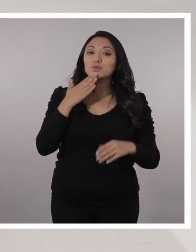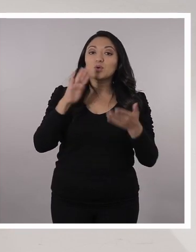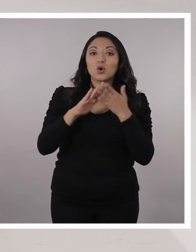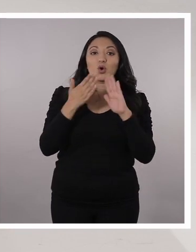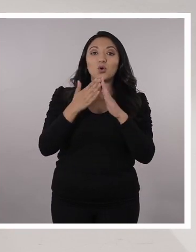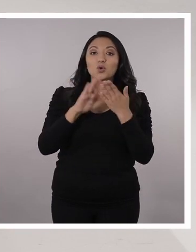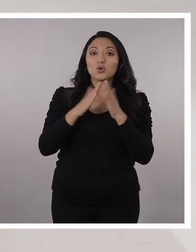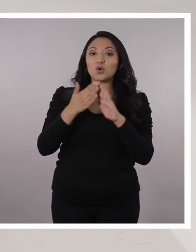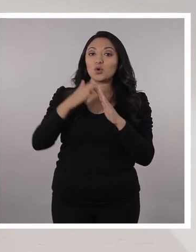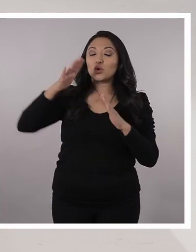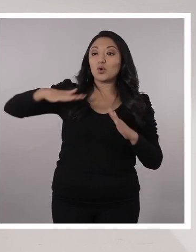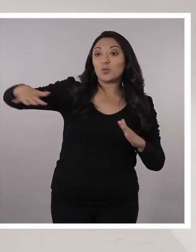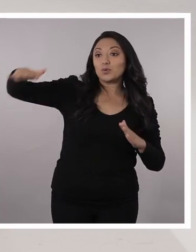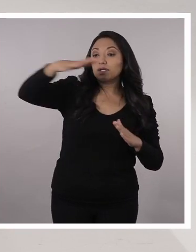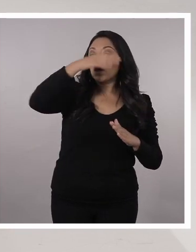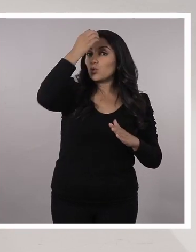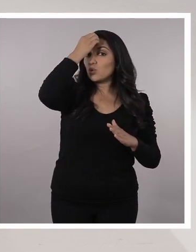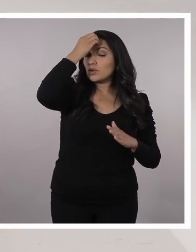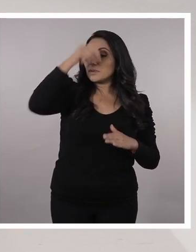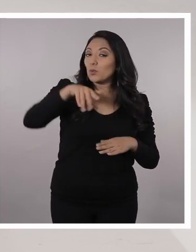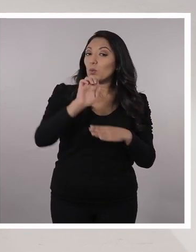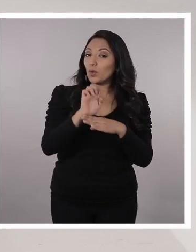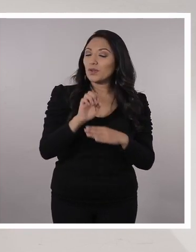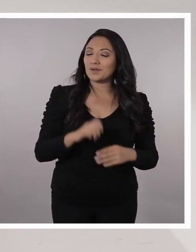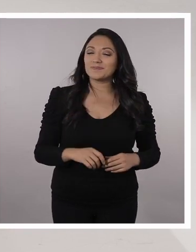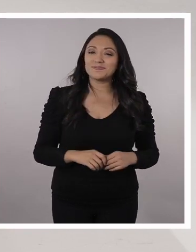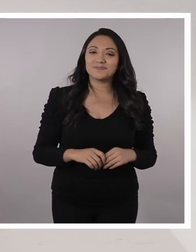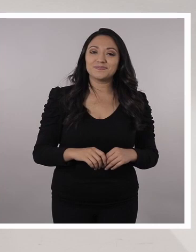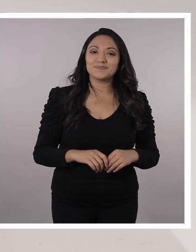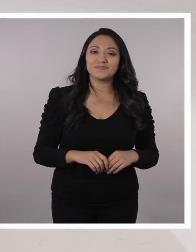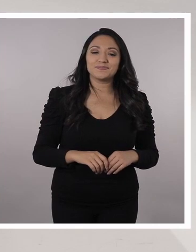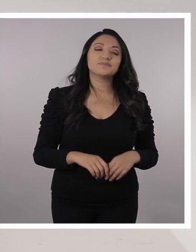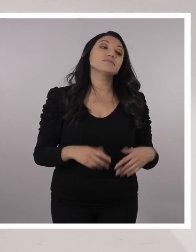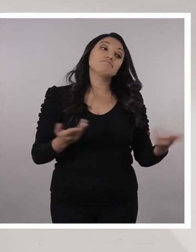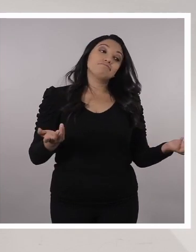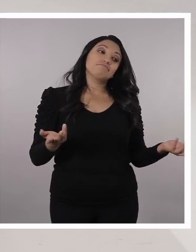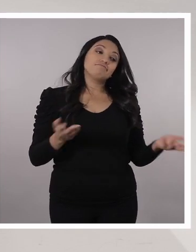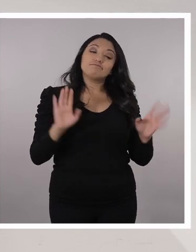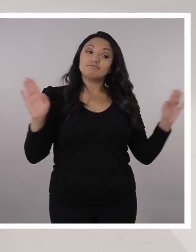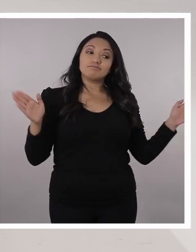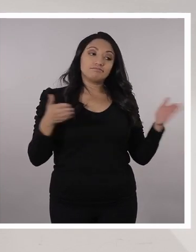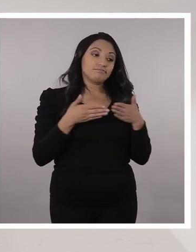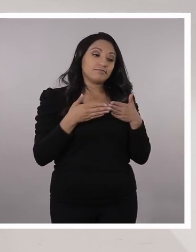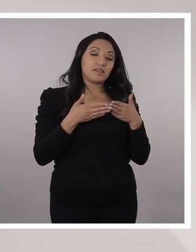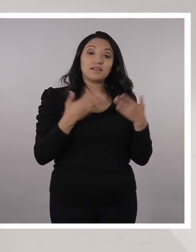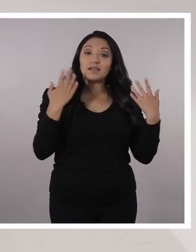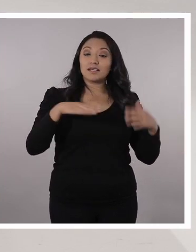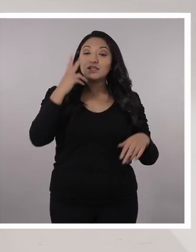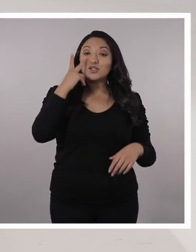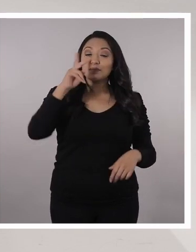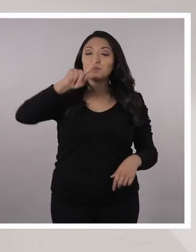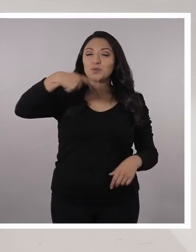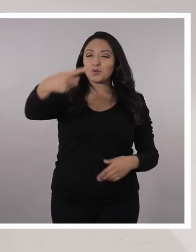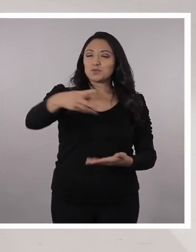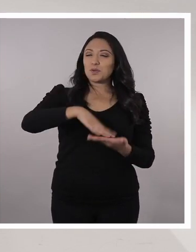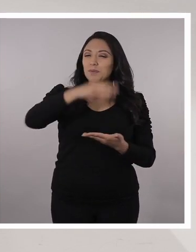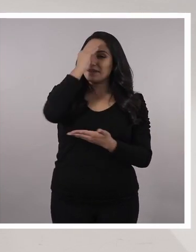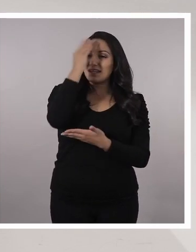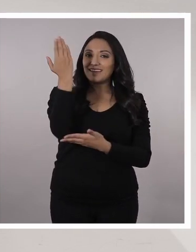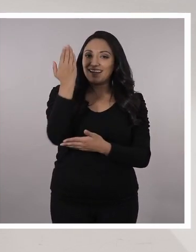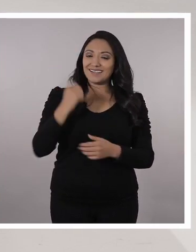medios comunitarios populares y educativos del Ecuador. Profe, esta clase terminó y nos vemos en el